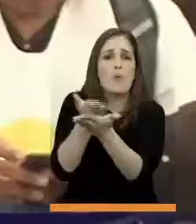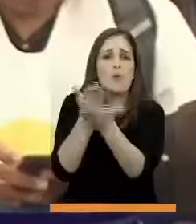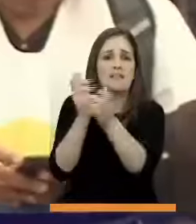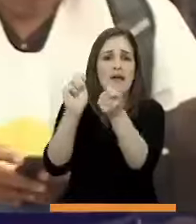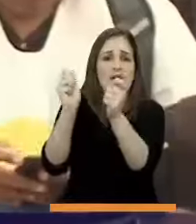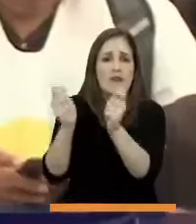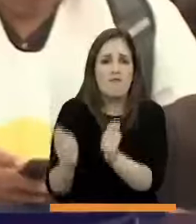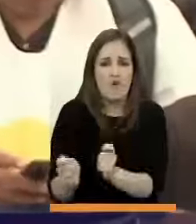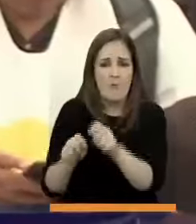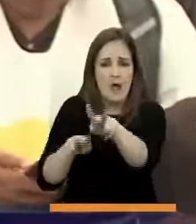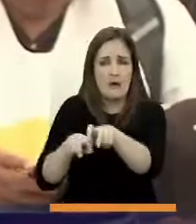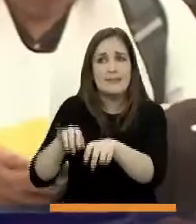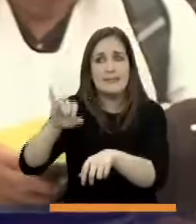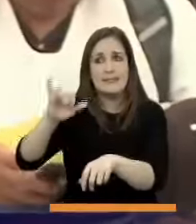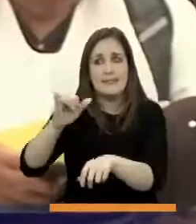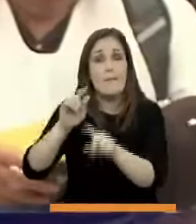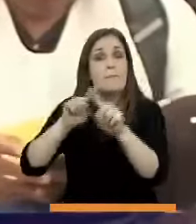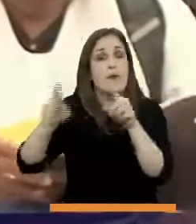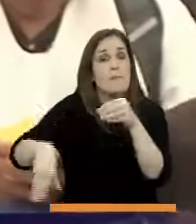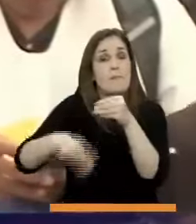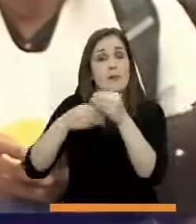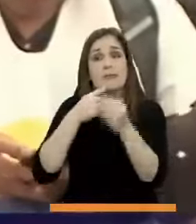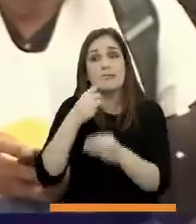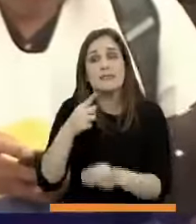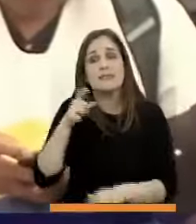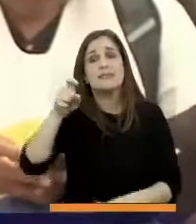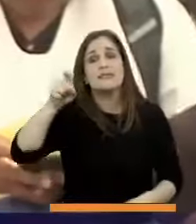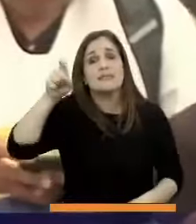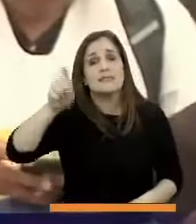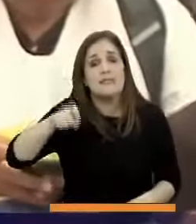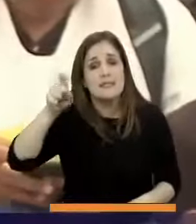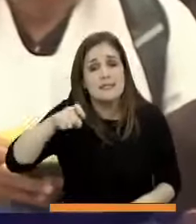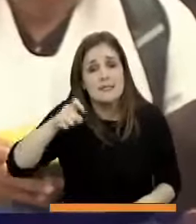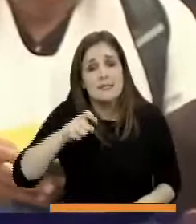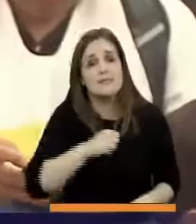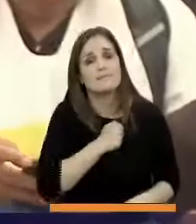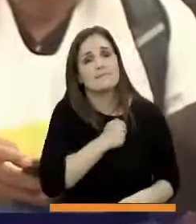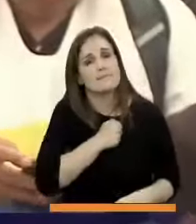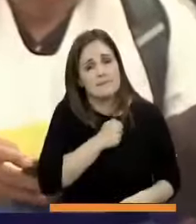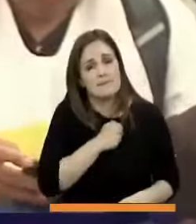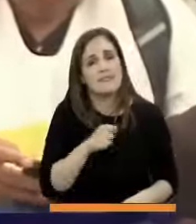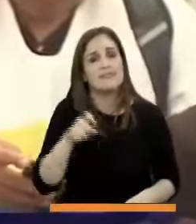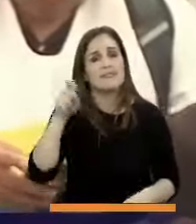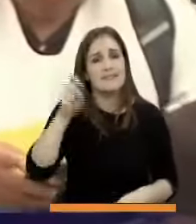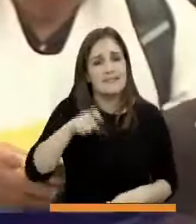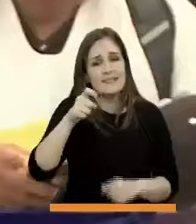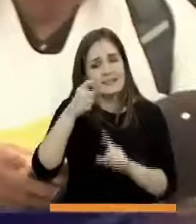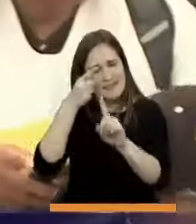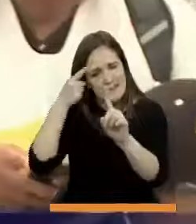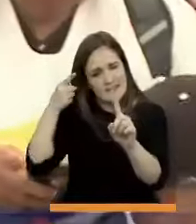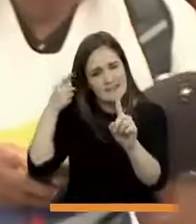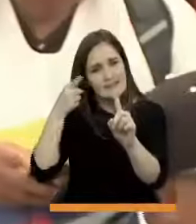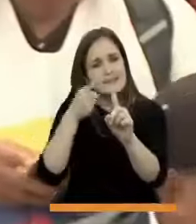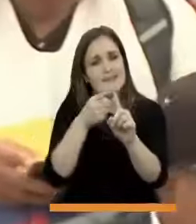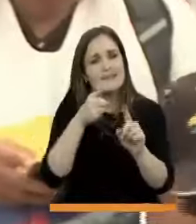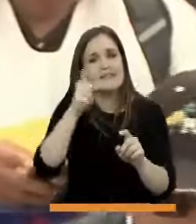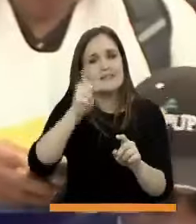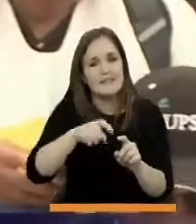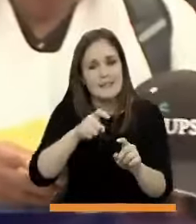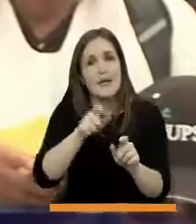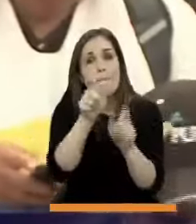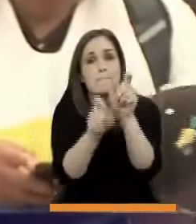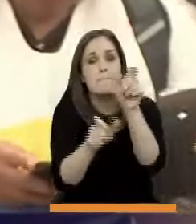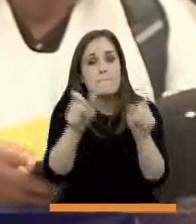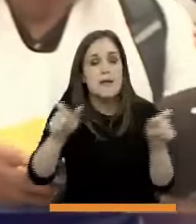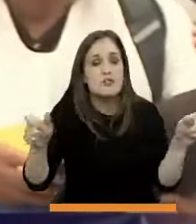también le estamos diciendo al presidente Petro que es necesario que le apunte a que los